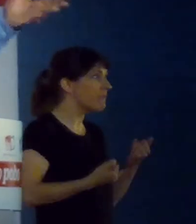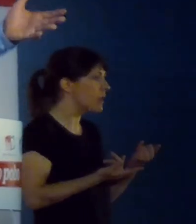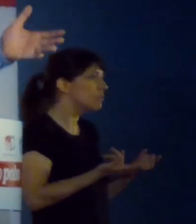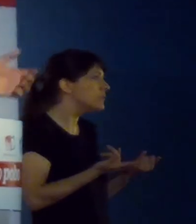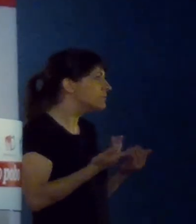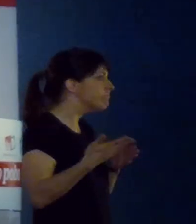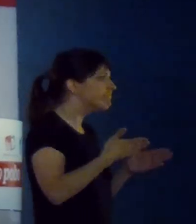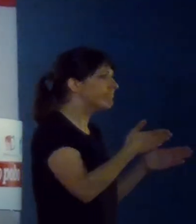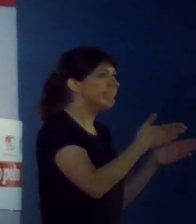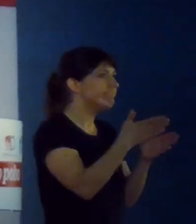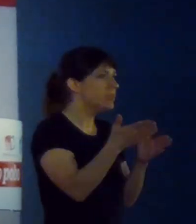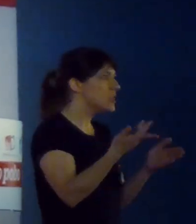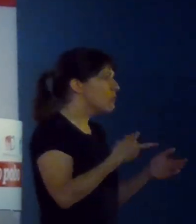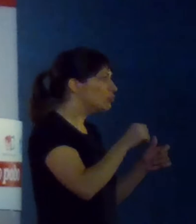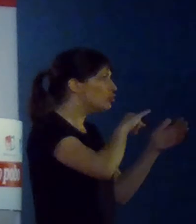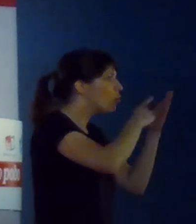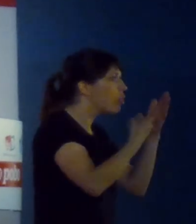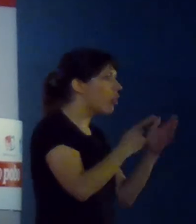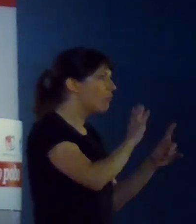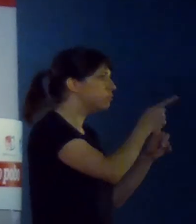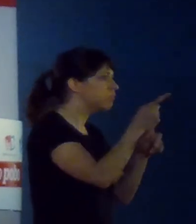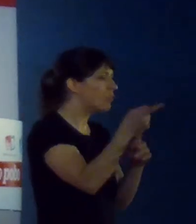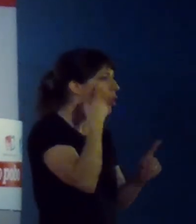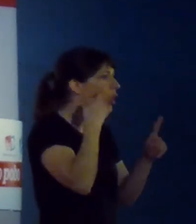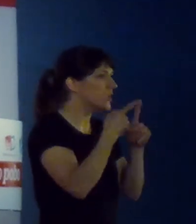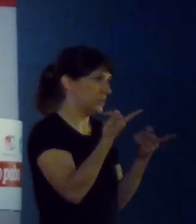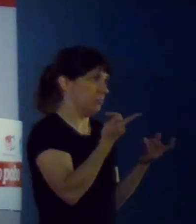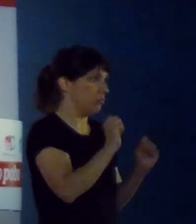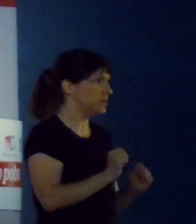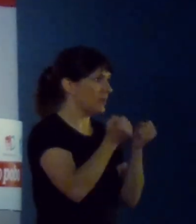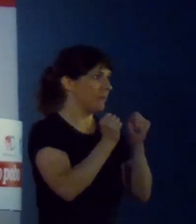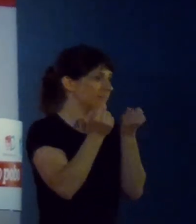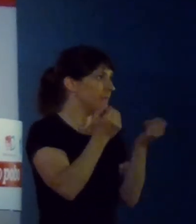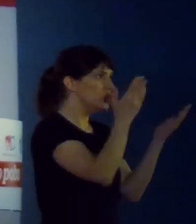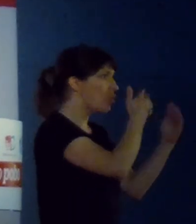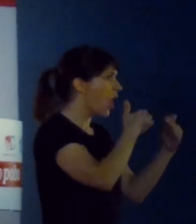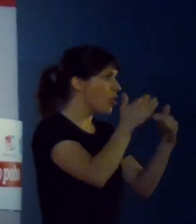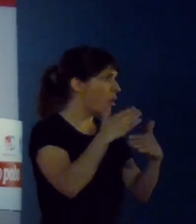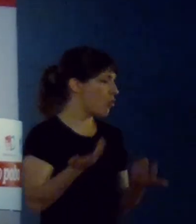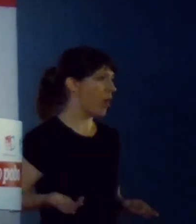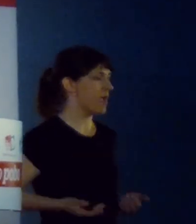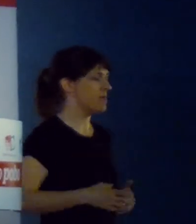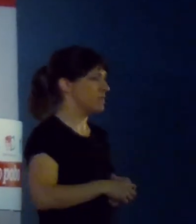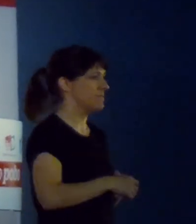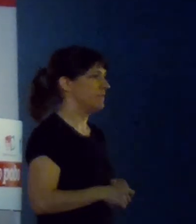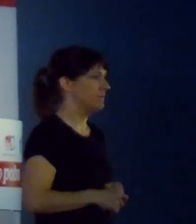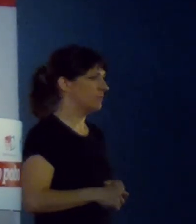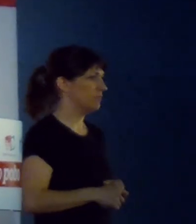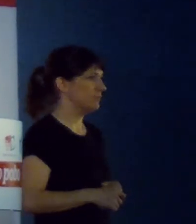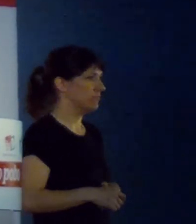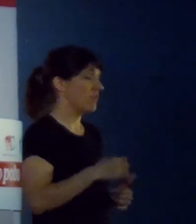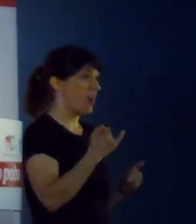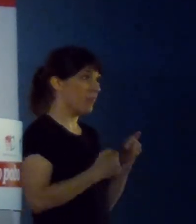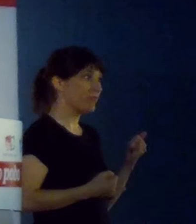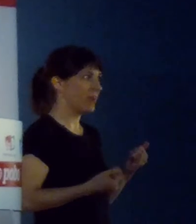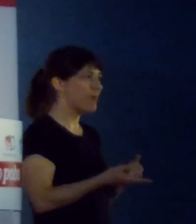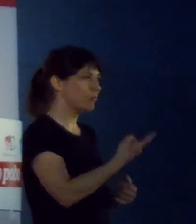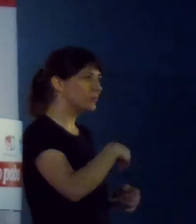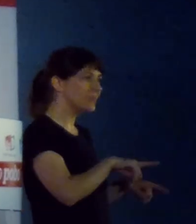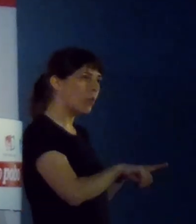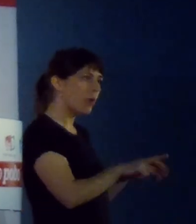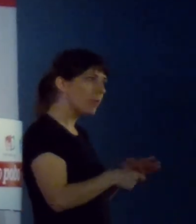normais para lograr sair deste pozo, evidentemente estáse